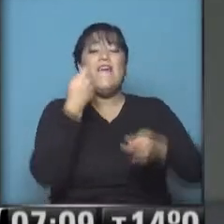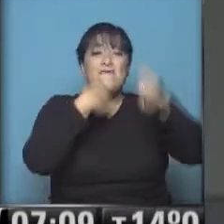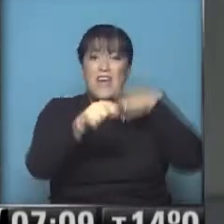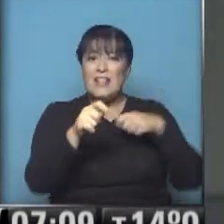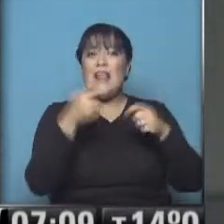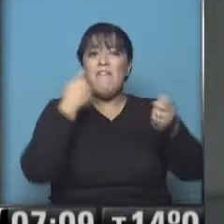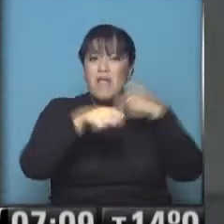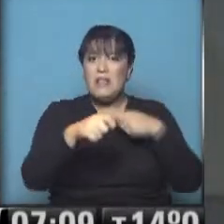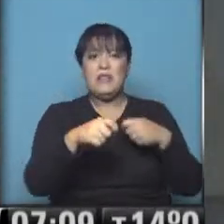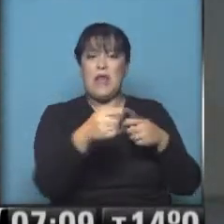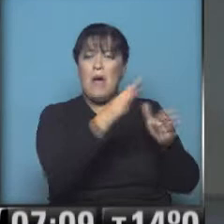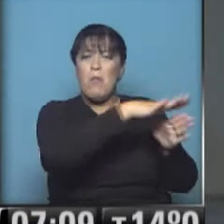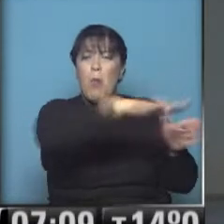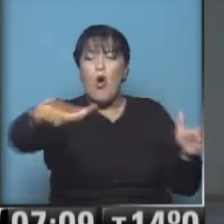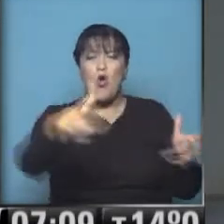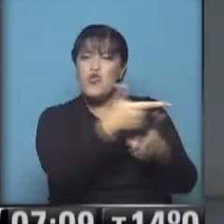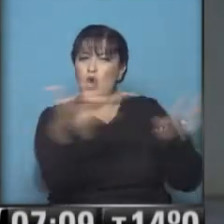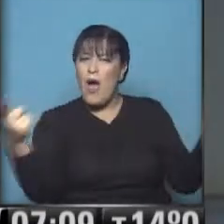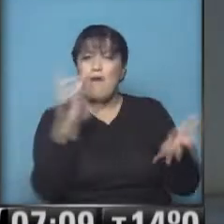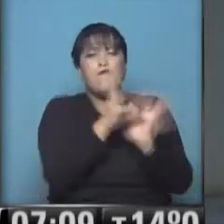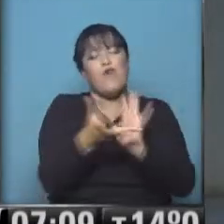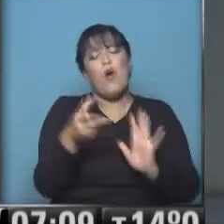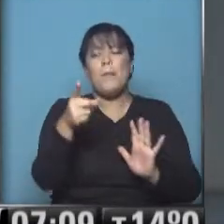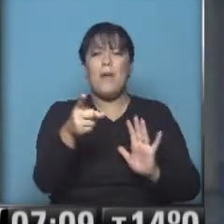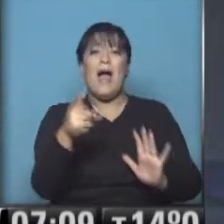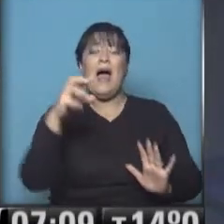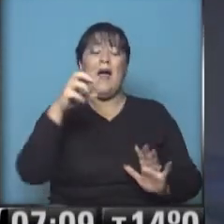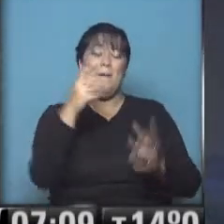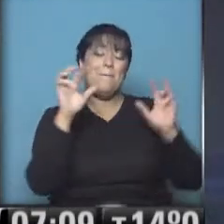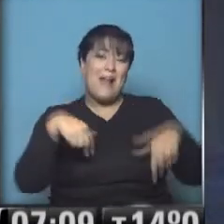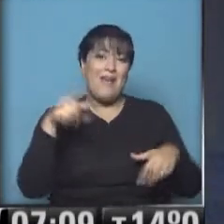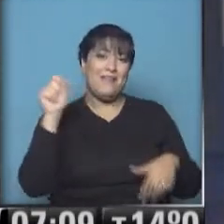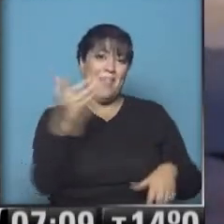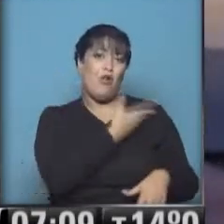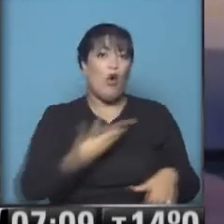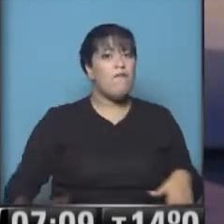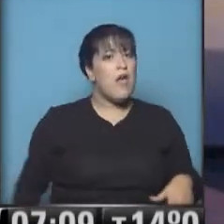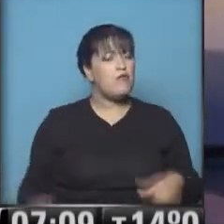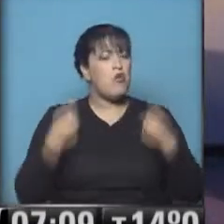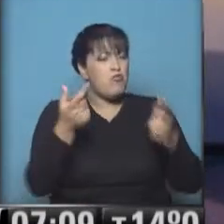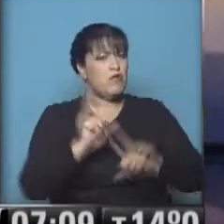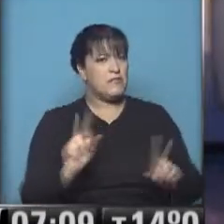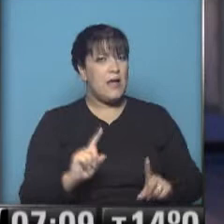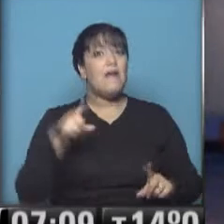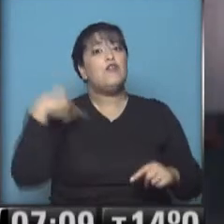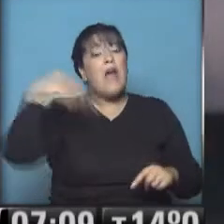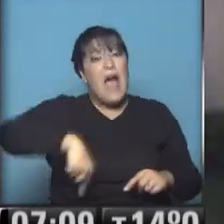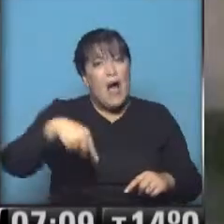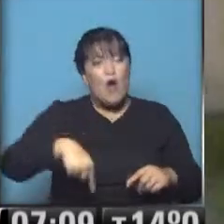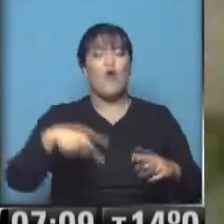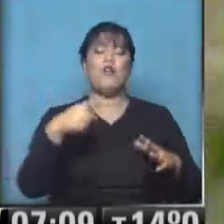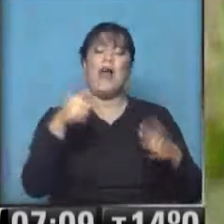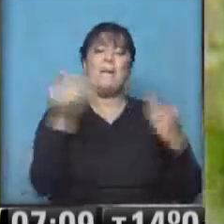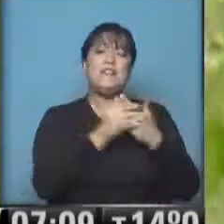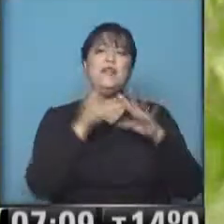había y de alguna manera boicotear lo que sería el plan Procreauto? Bueno, ahora el que lleva adelante la denuncia es el Ministerio de Agricultura de la